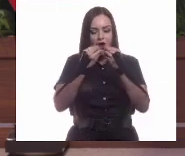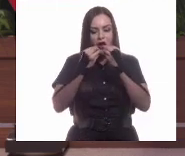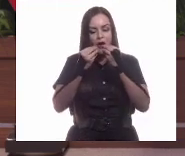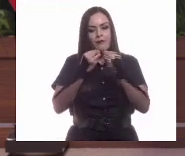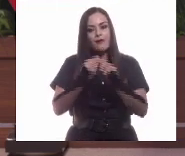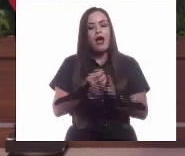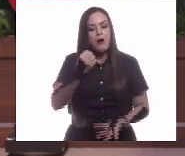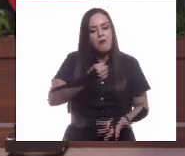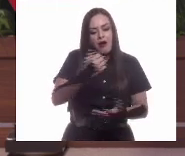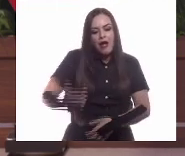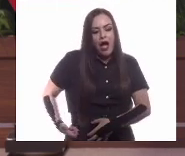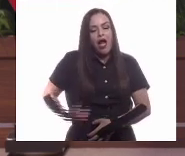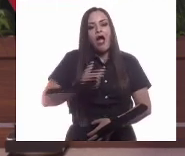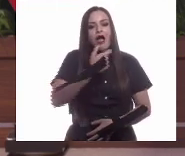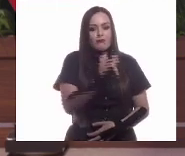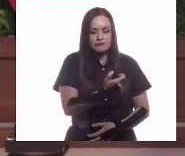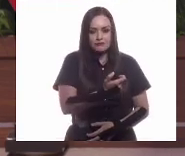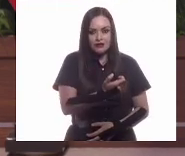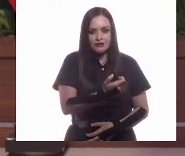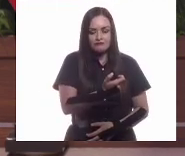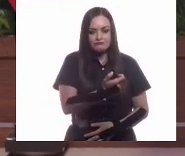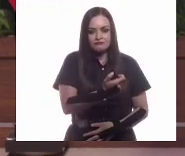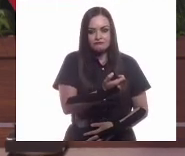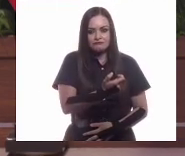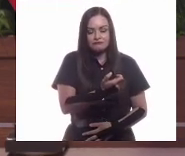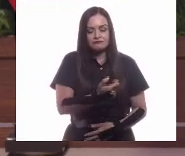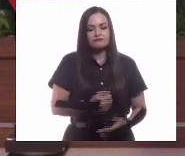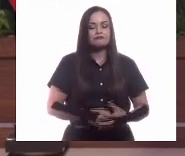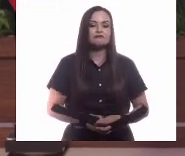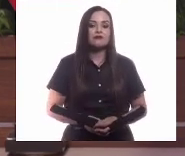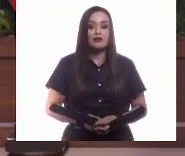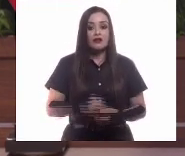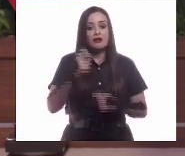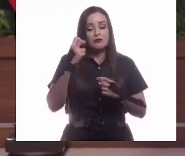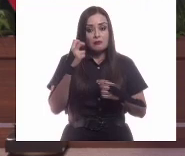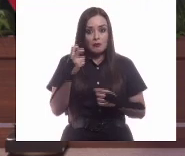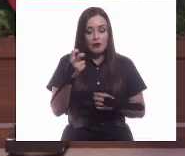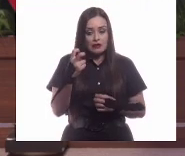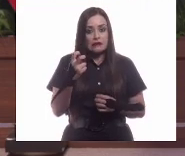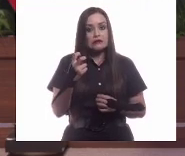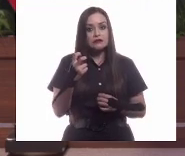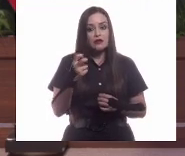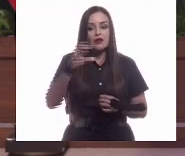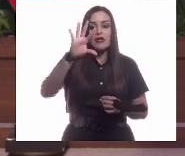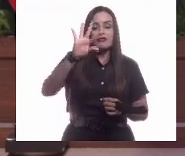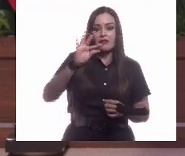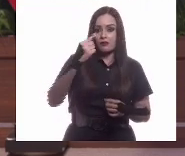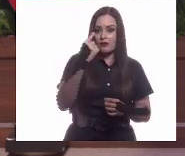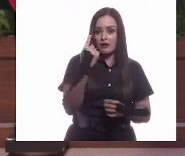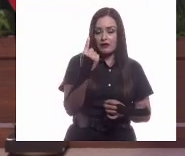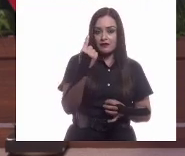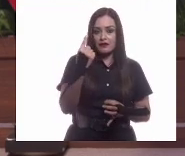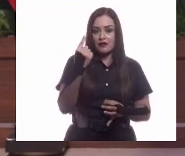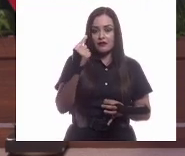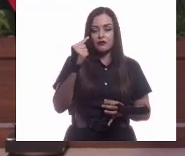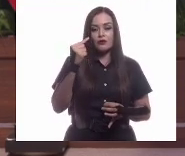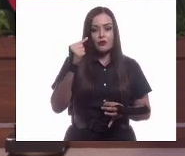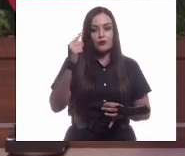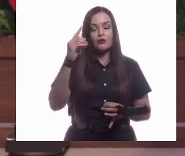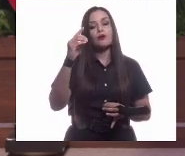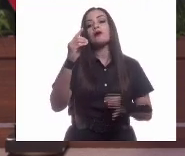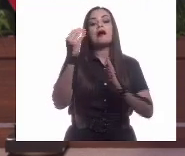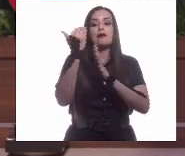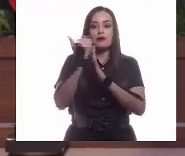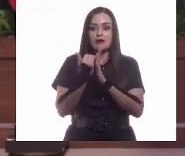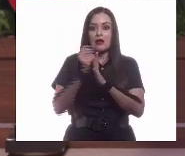Por estas razones, la informalidad en el estado ha disminuido de 41 a 37% cuando el